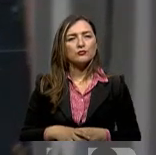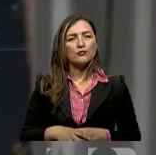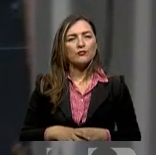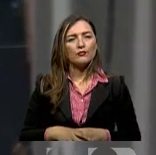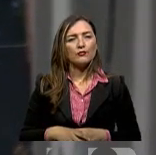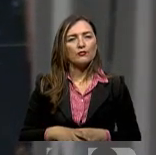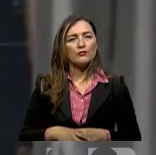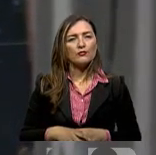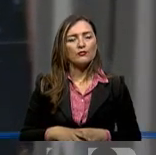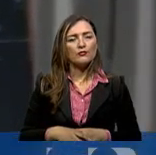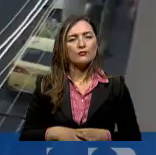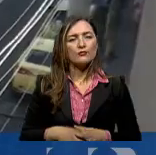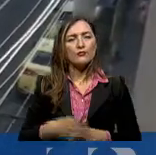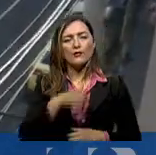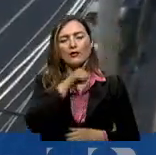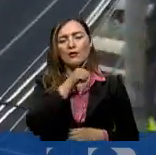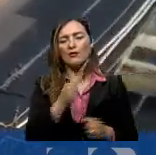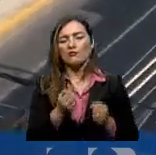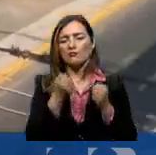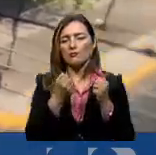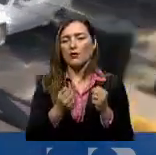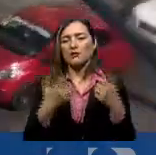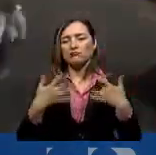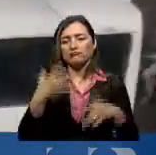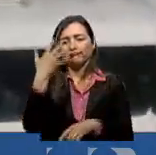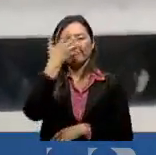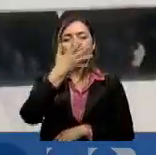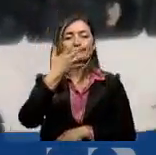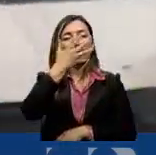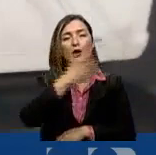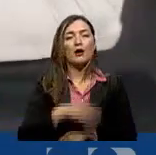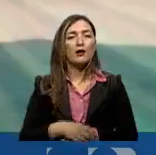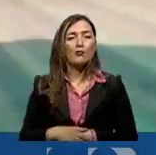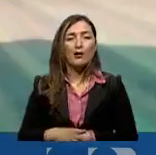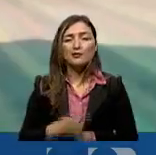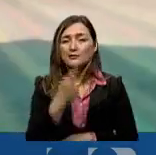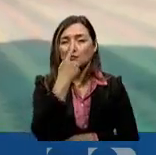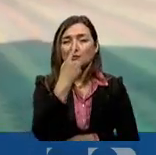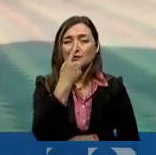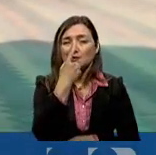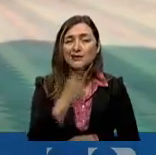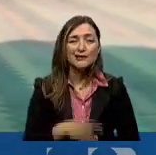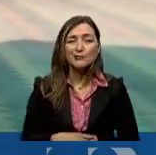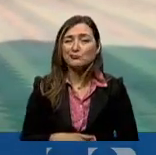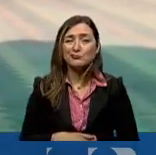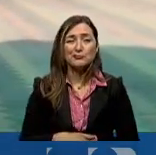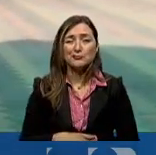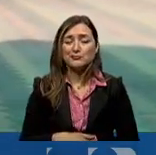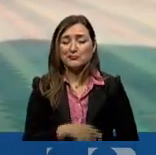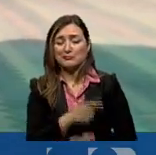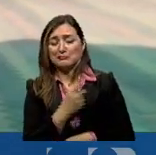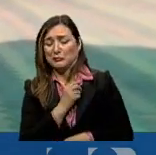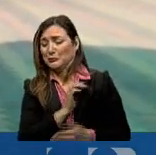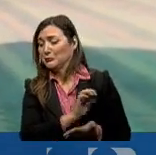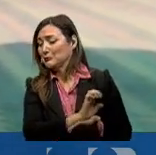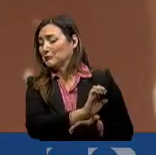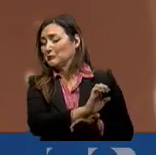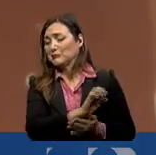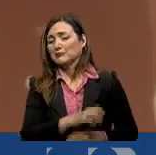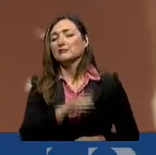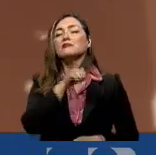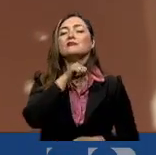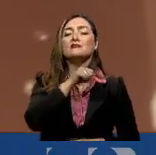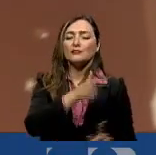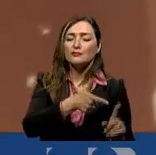Los altos índices delictivos están haciendo de Esmeraldas una provincia poco atractiva. Asaltos, sicariatos y las denominadas vacunas